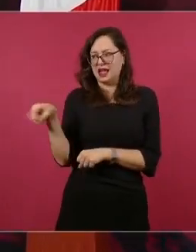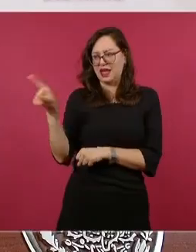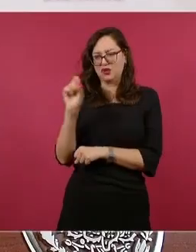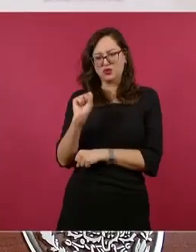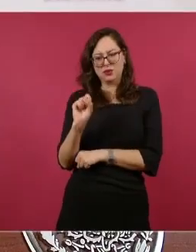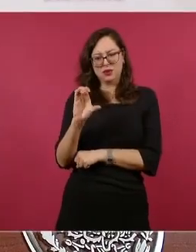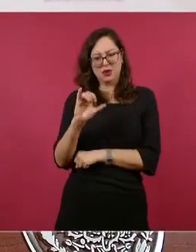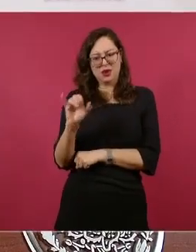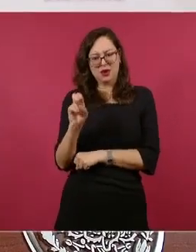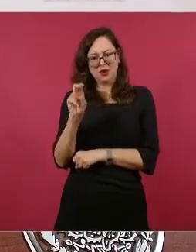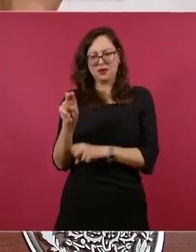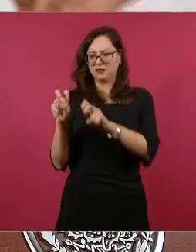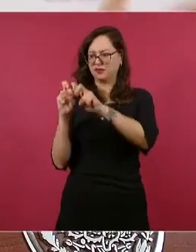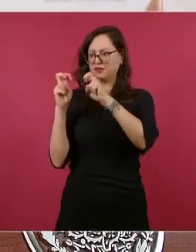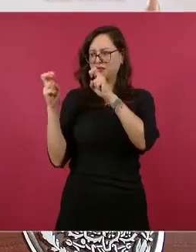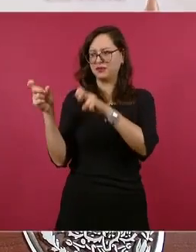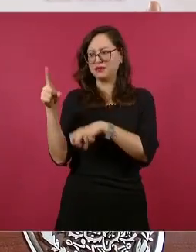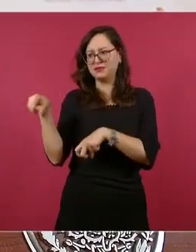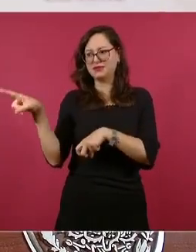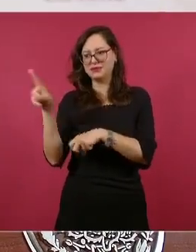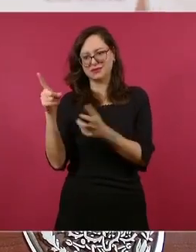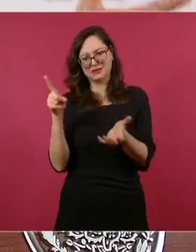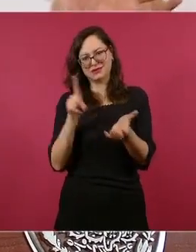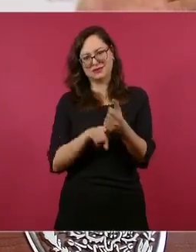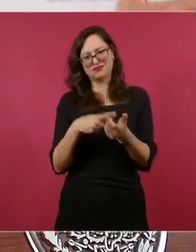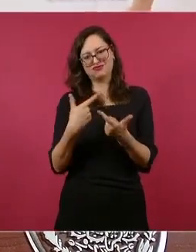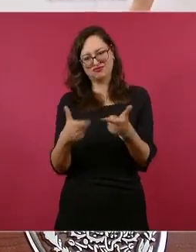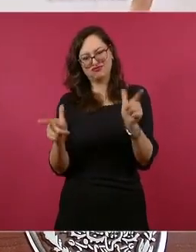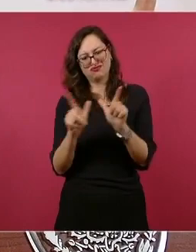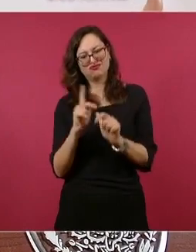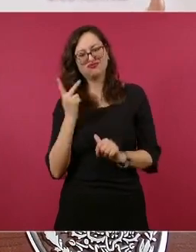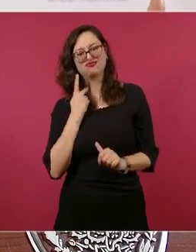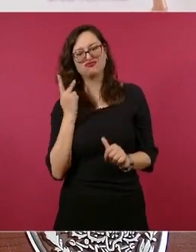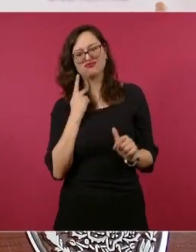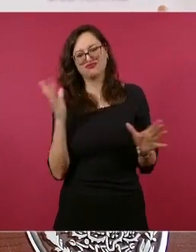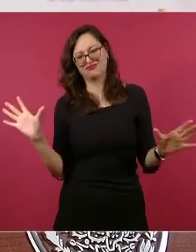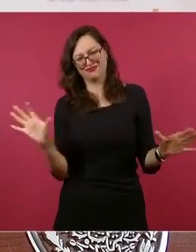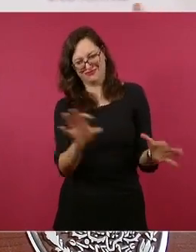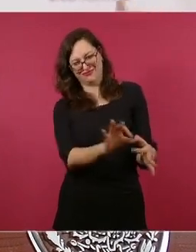corte, o sea, y se van a encontrar.